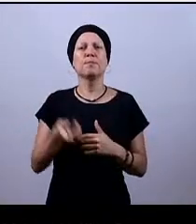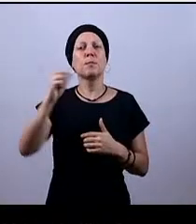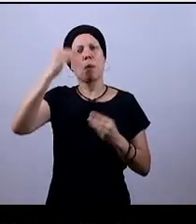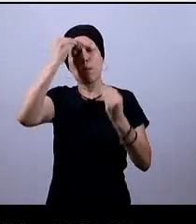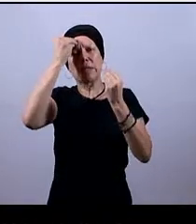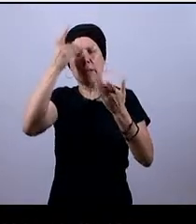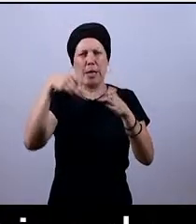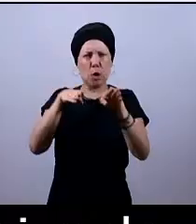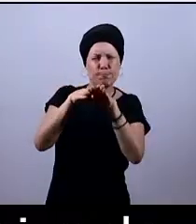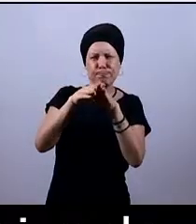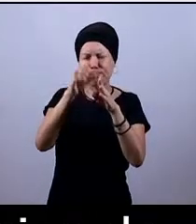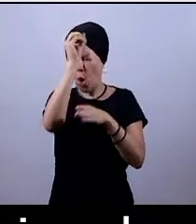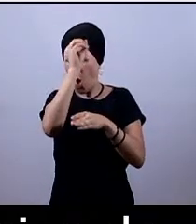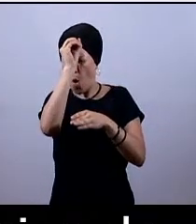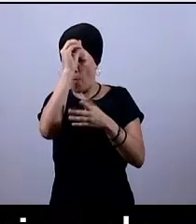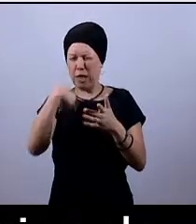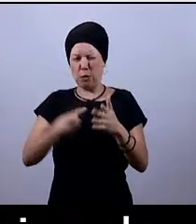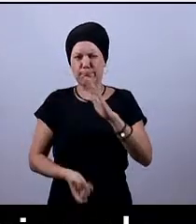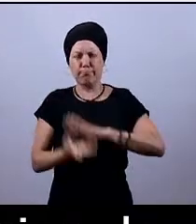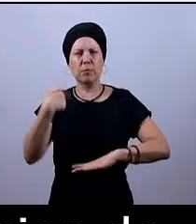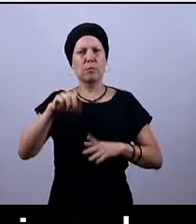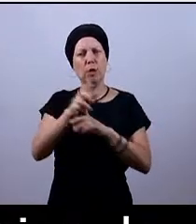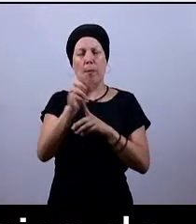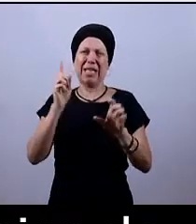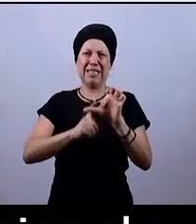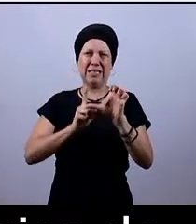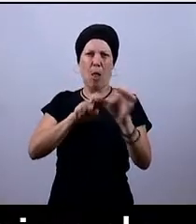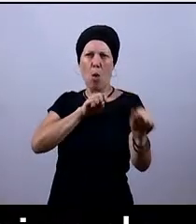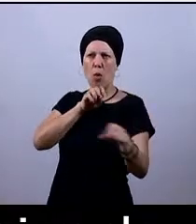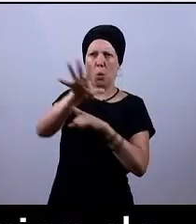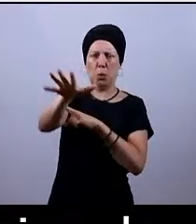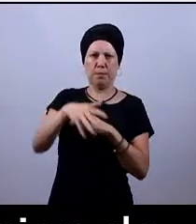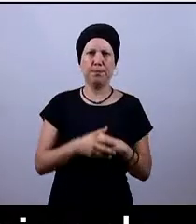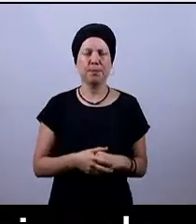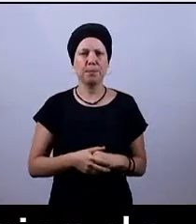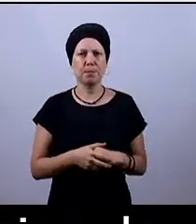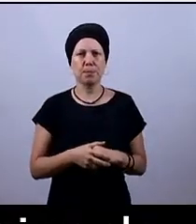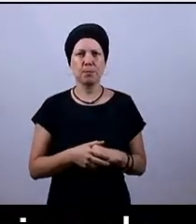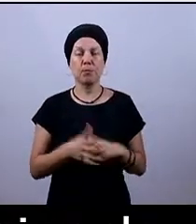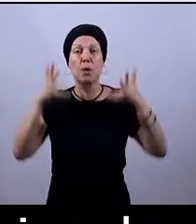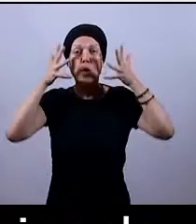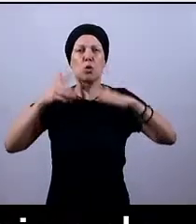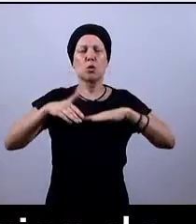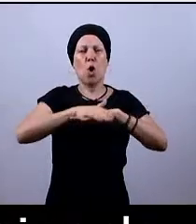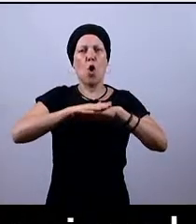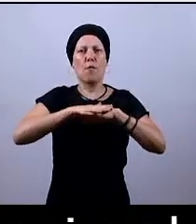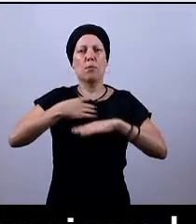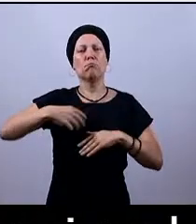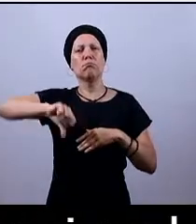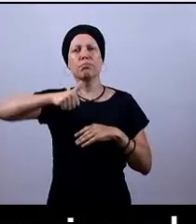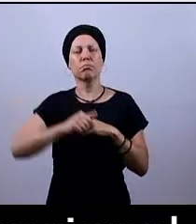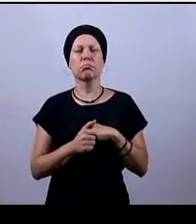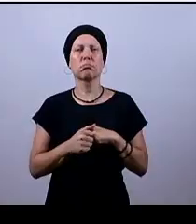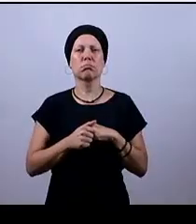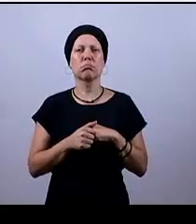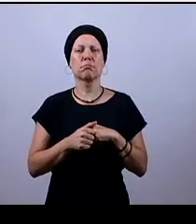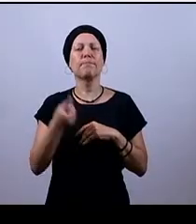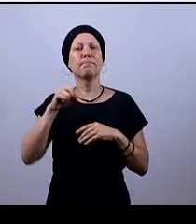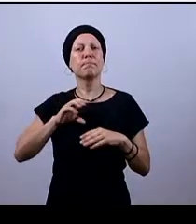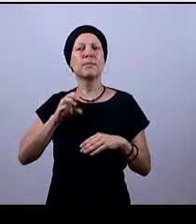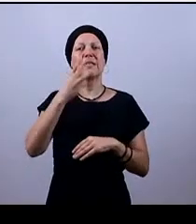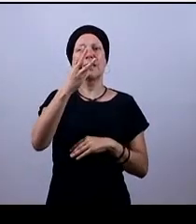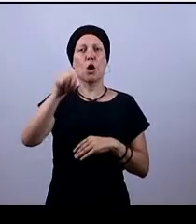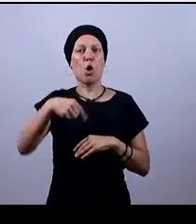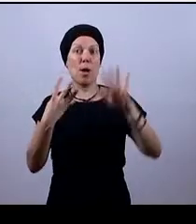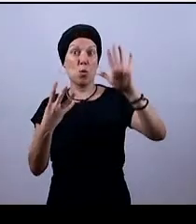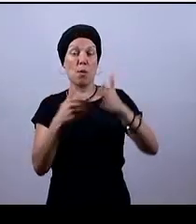pensamiento crítico y proyección internacional de Extremadura. El Consejo de Gobierno ha aprobado una aportación también de